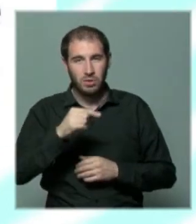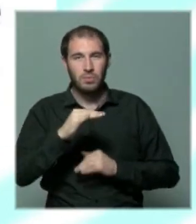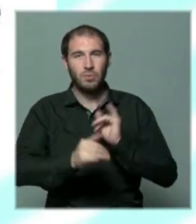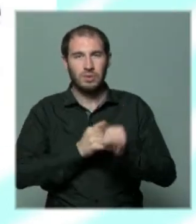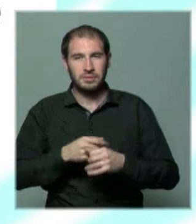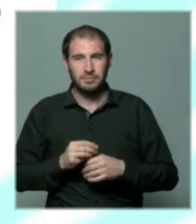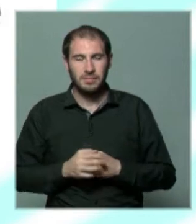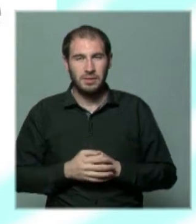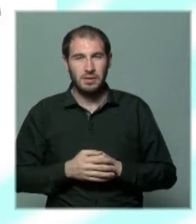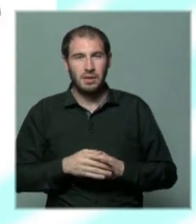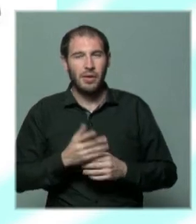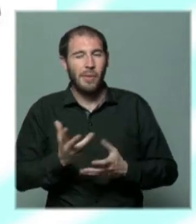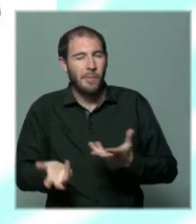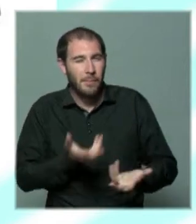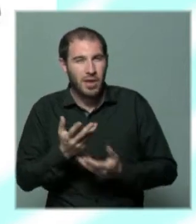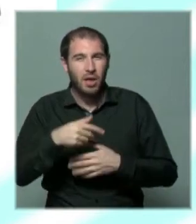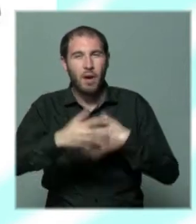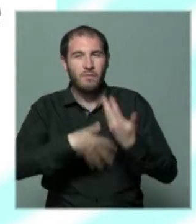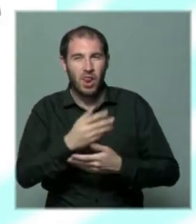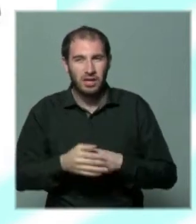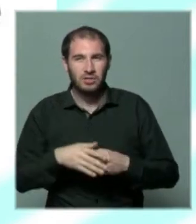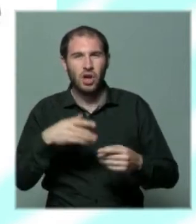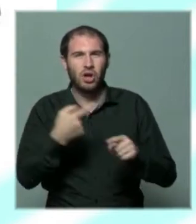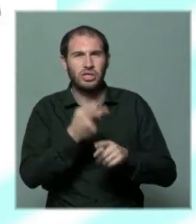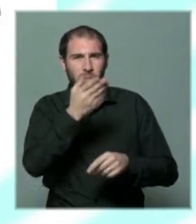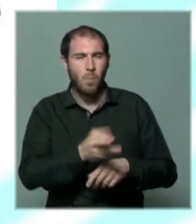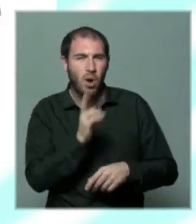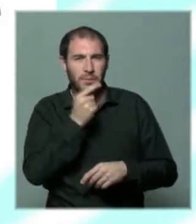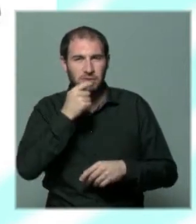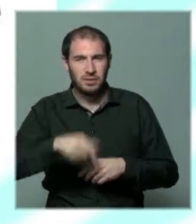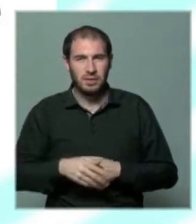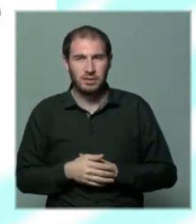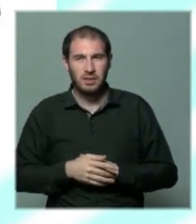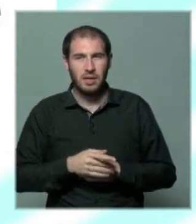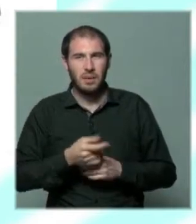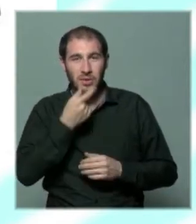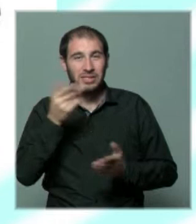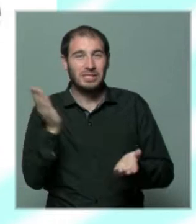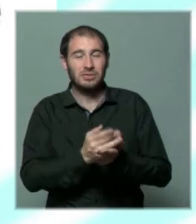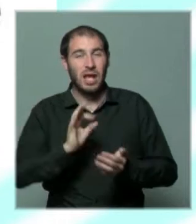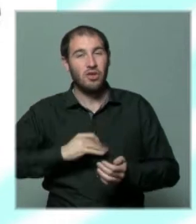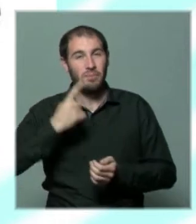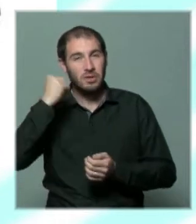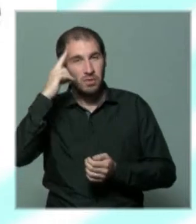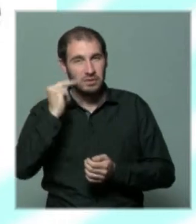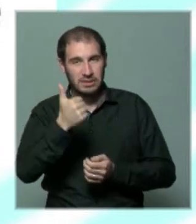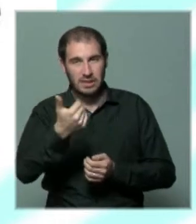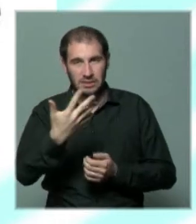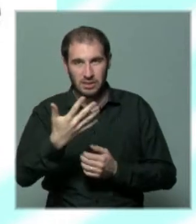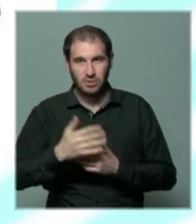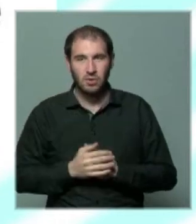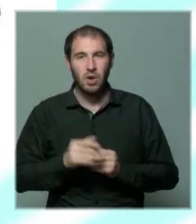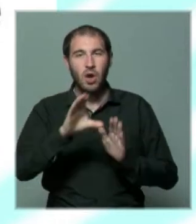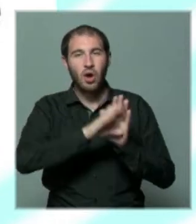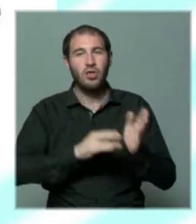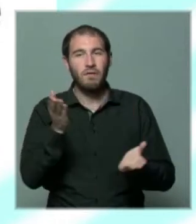Twitter que dice: a piropos violentos que afectan el pudor de la mujer, Mendoza los sanciona desde 1965 el